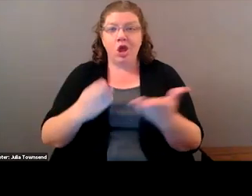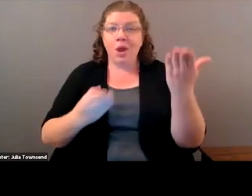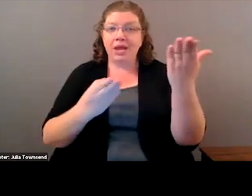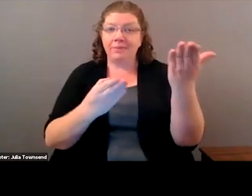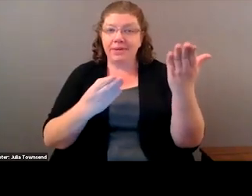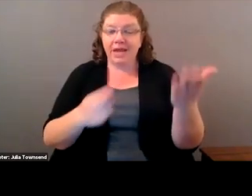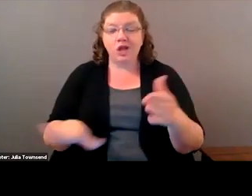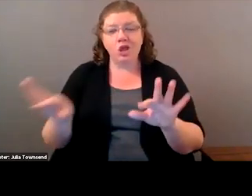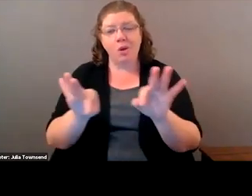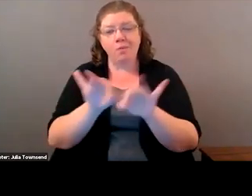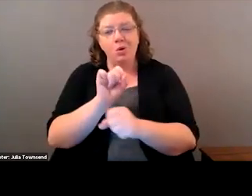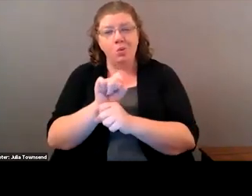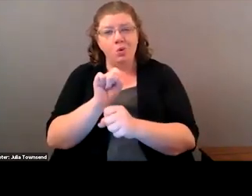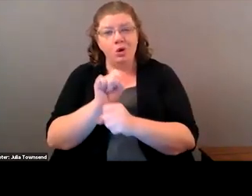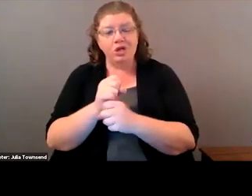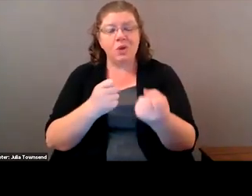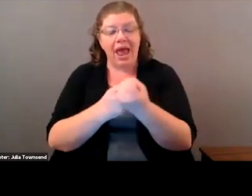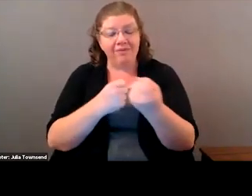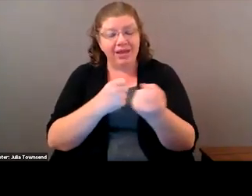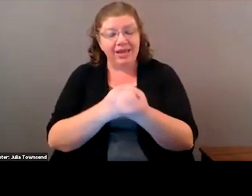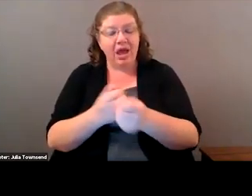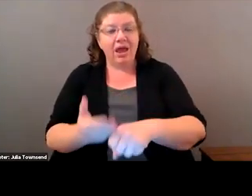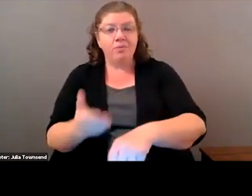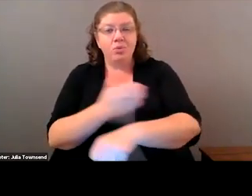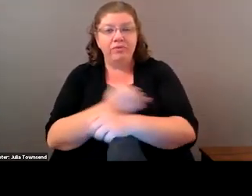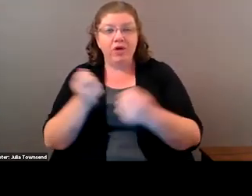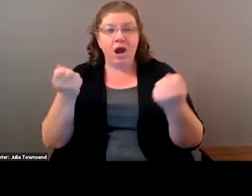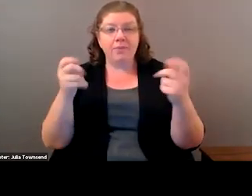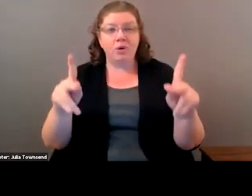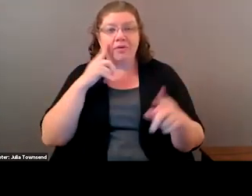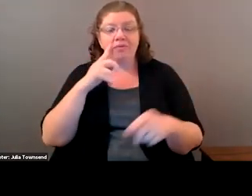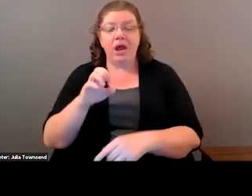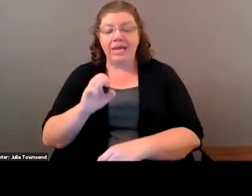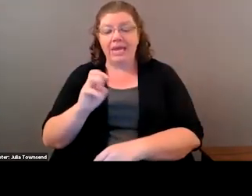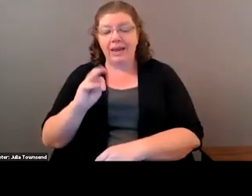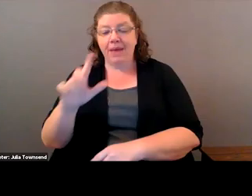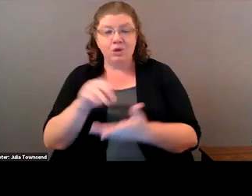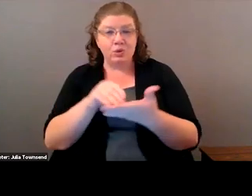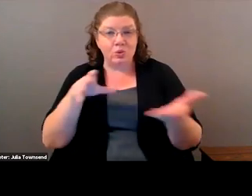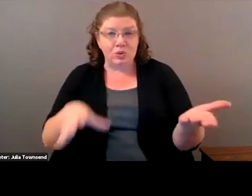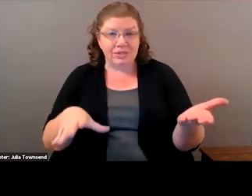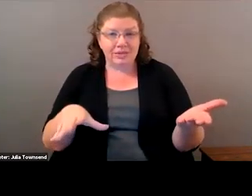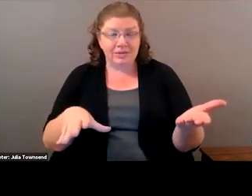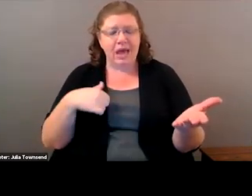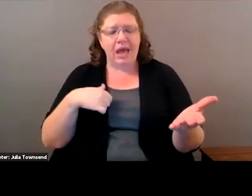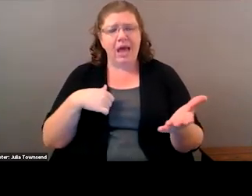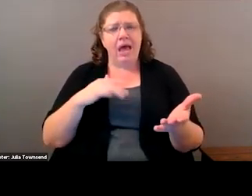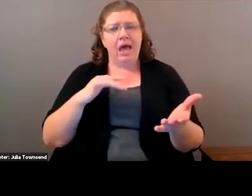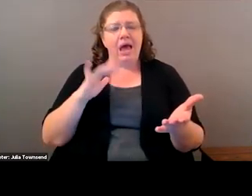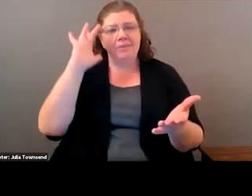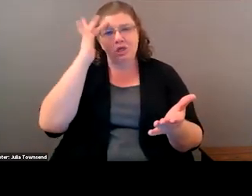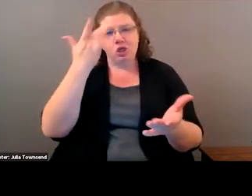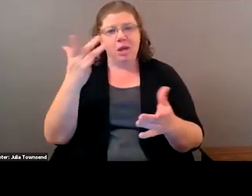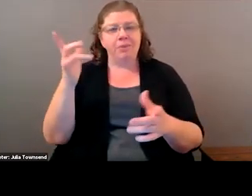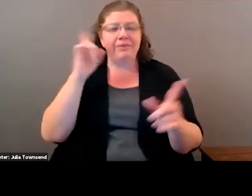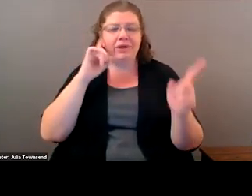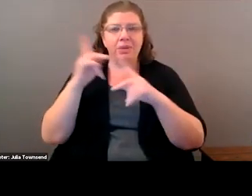dealer sus recomendaciones y el trabajo importante para abogar por mejores oportunidades para los multilingües emergentes